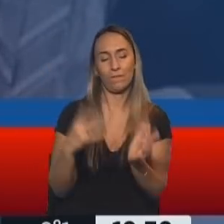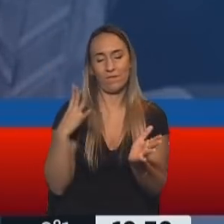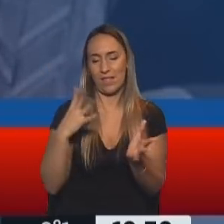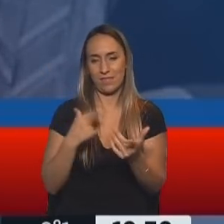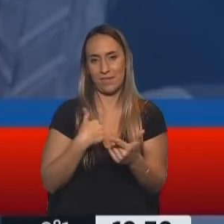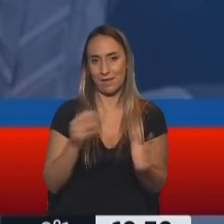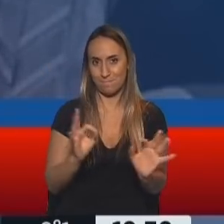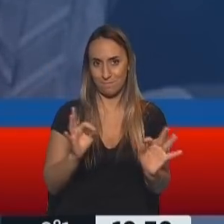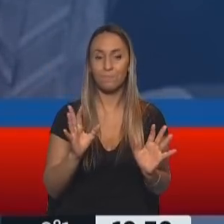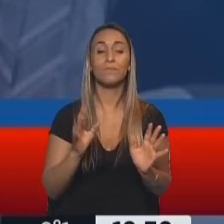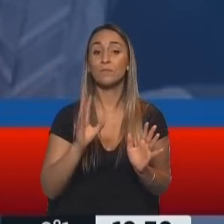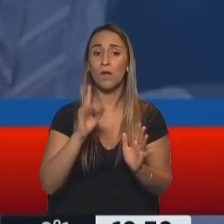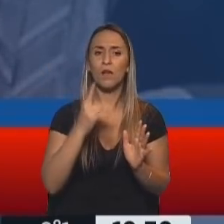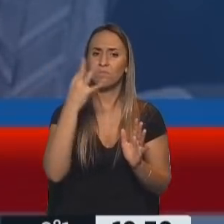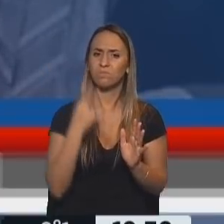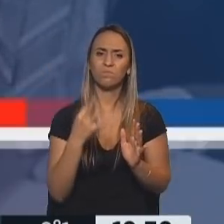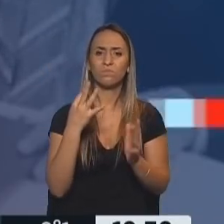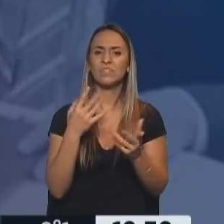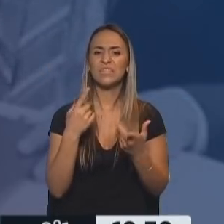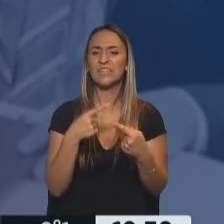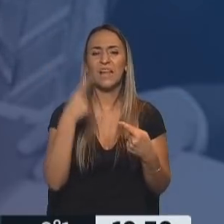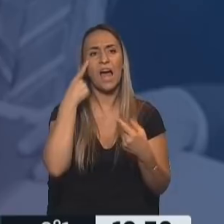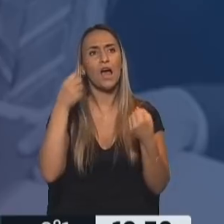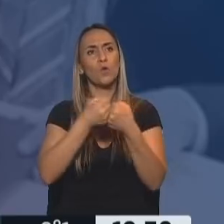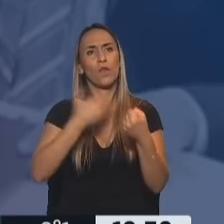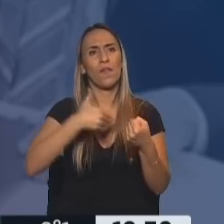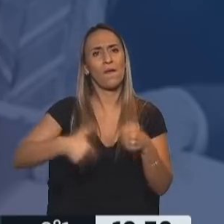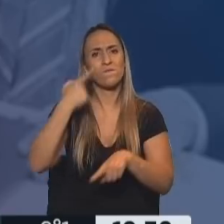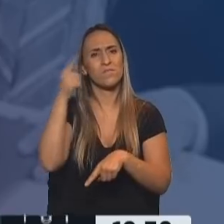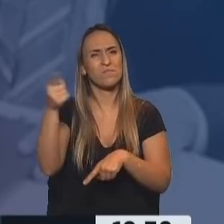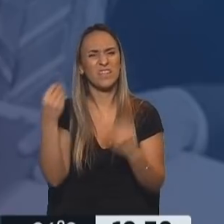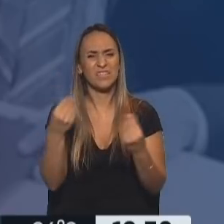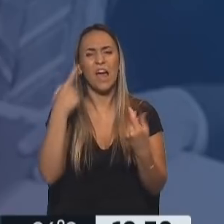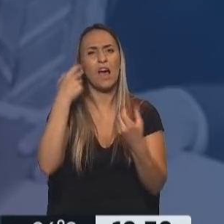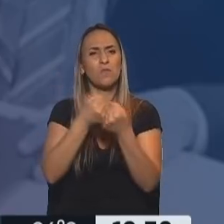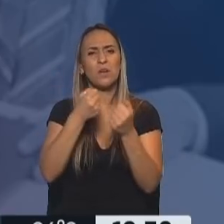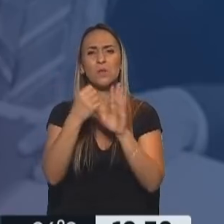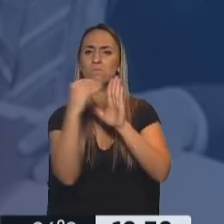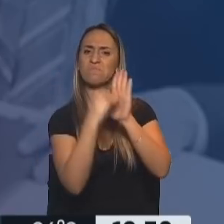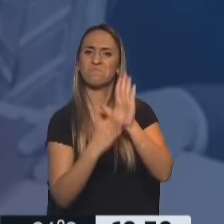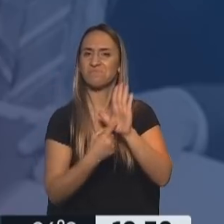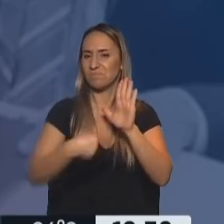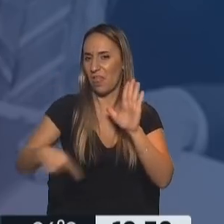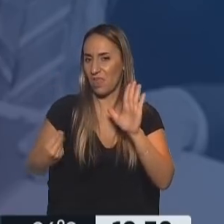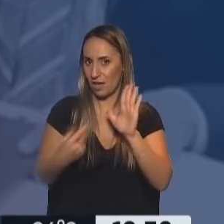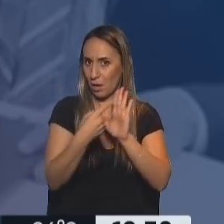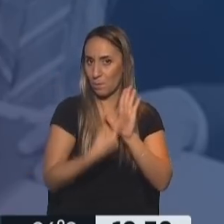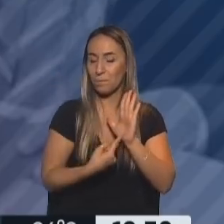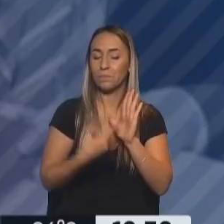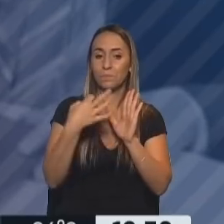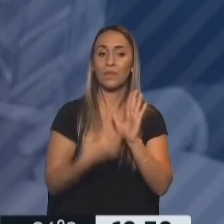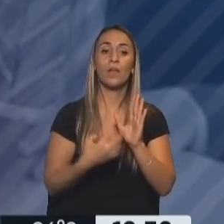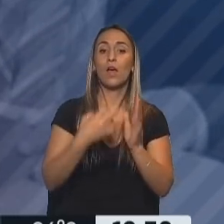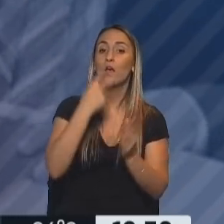sí es importante entender de qué hablamos cuando estamos hablando de un acuerdo del Fondo Monetario, ¿no? De qué se compone, qué contiene. Bueno, básicamente son